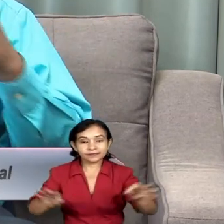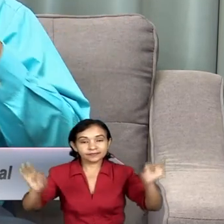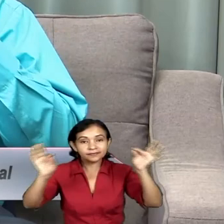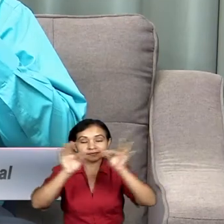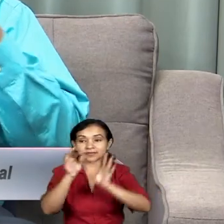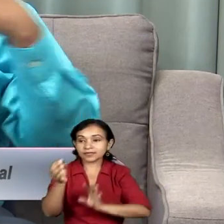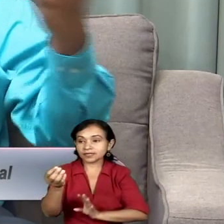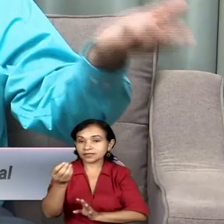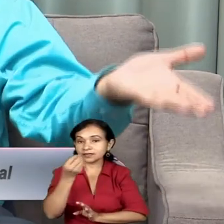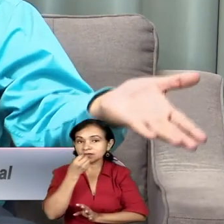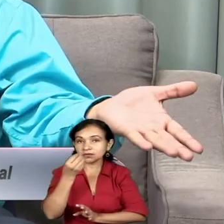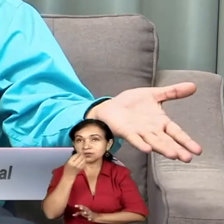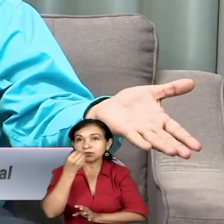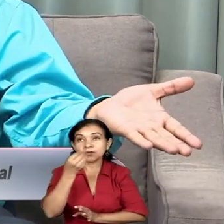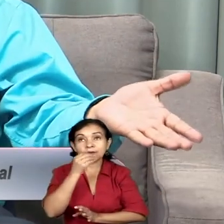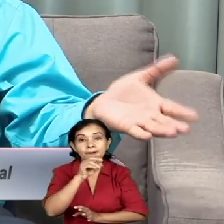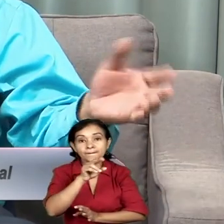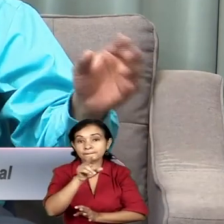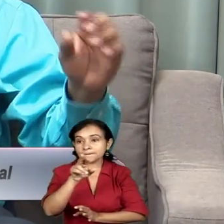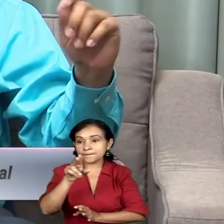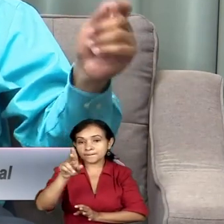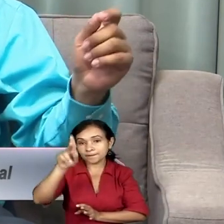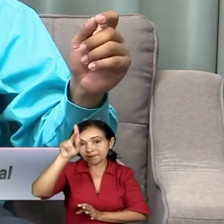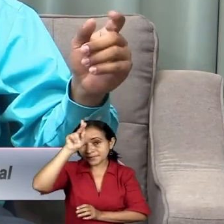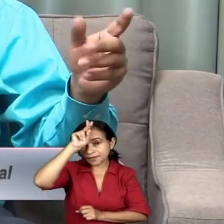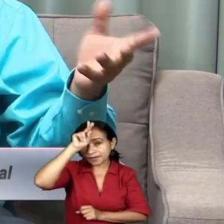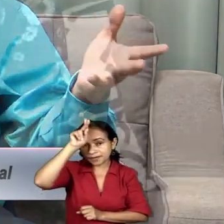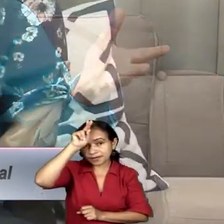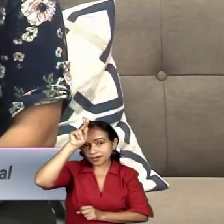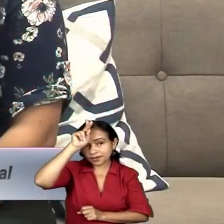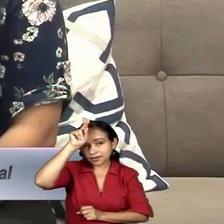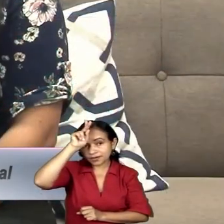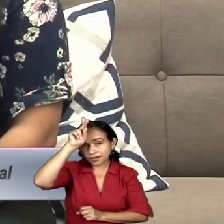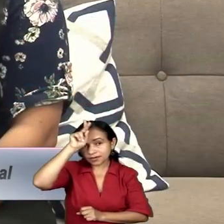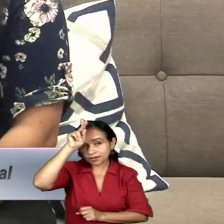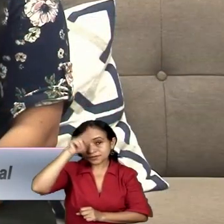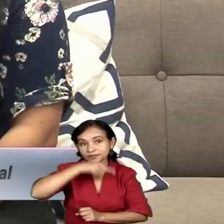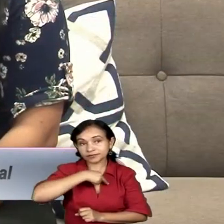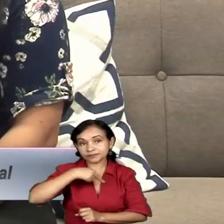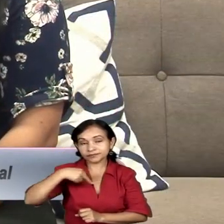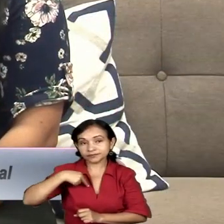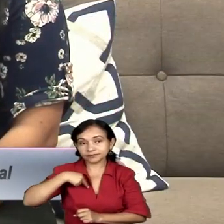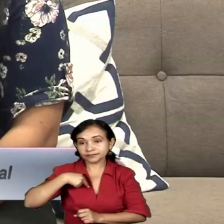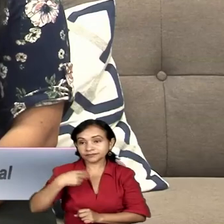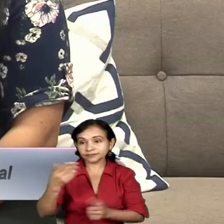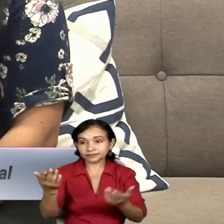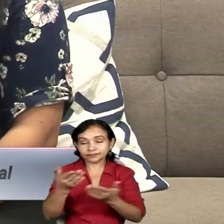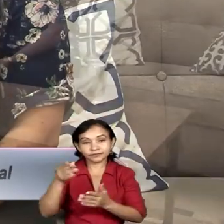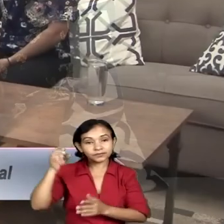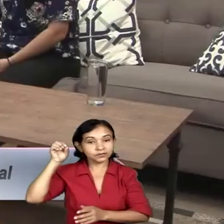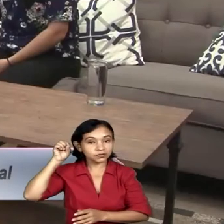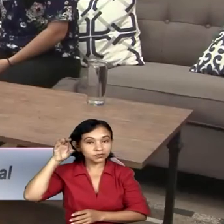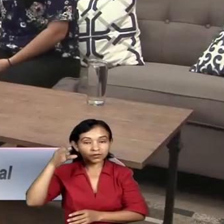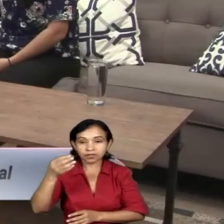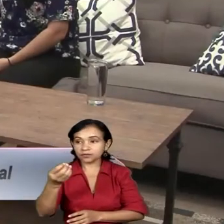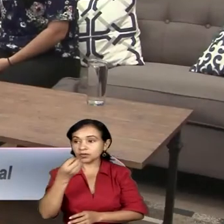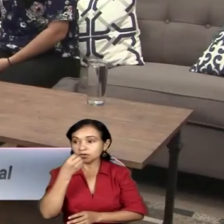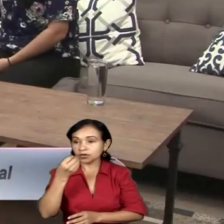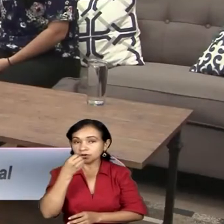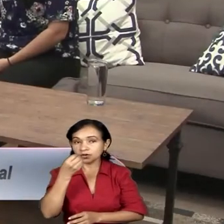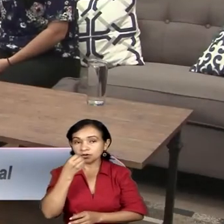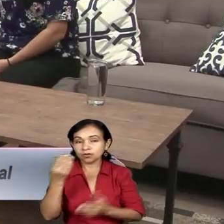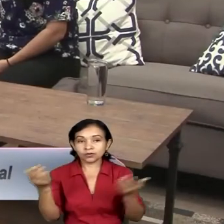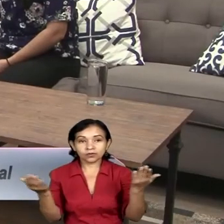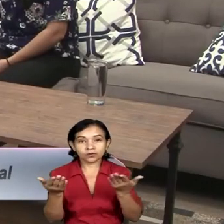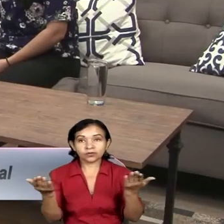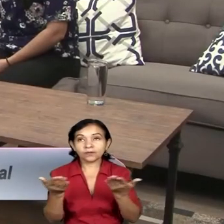gastronómico, y que el mismo Perú se ha convertido este evento en un referente latinoamericano a partir de turismo gastronómico. ¿Podríamos estar